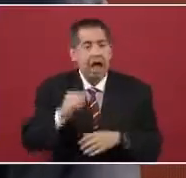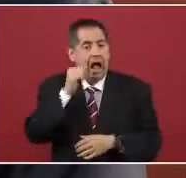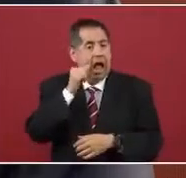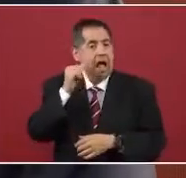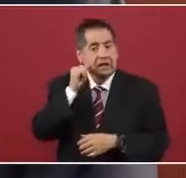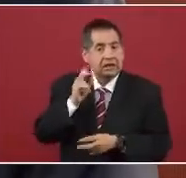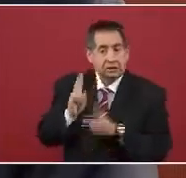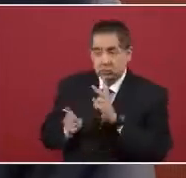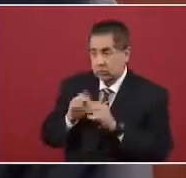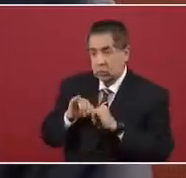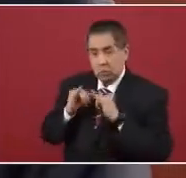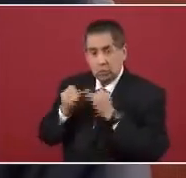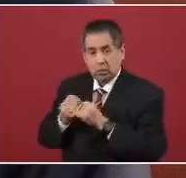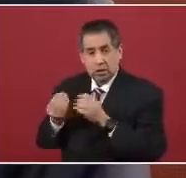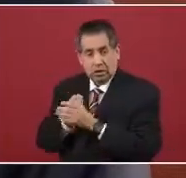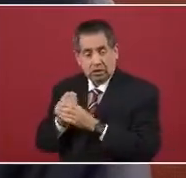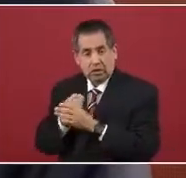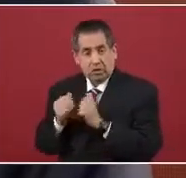tuve la reunión